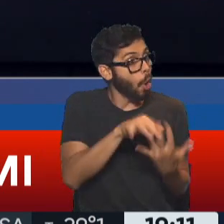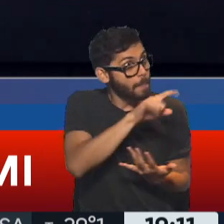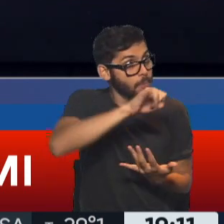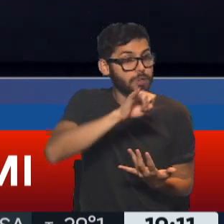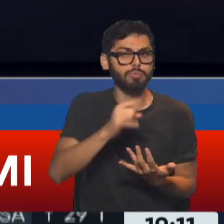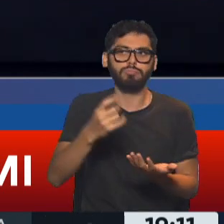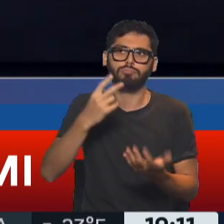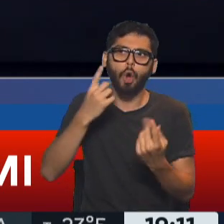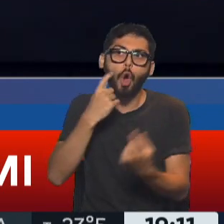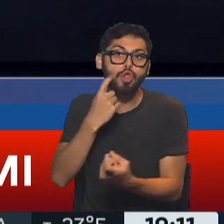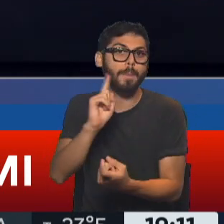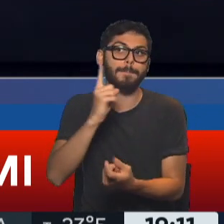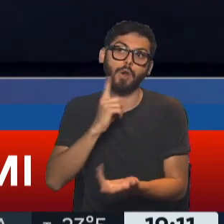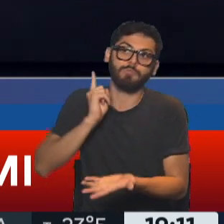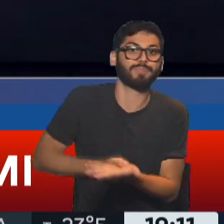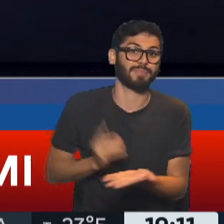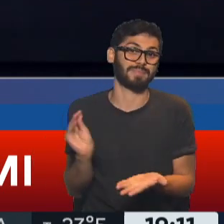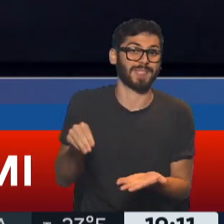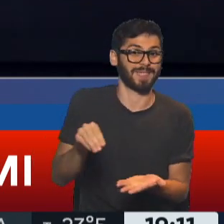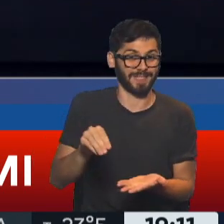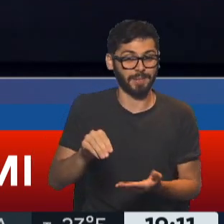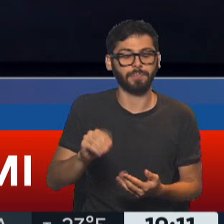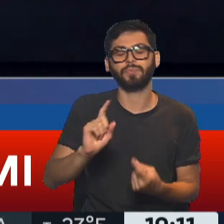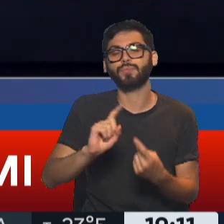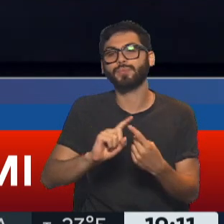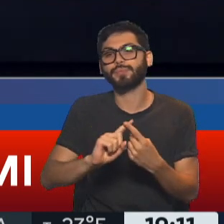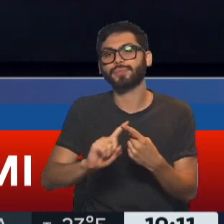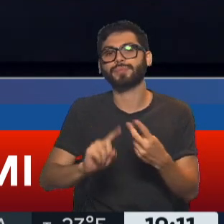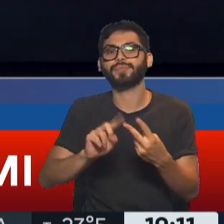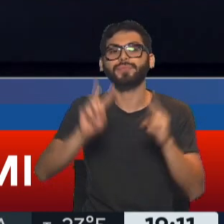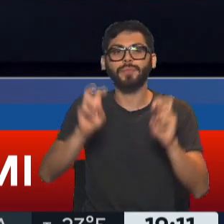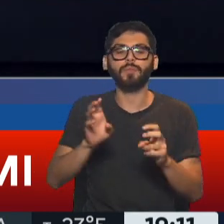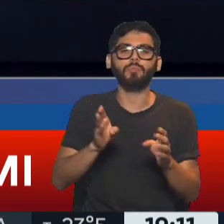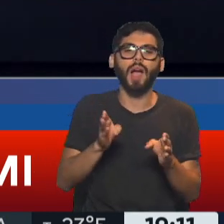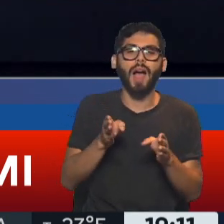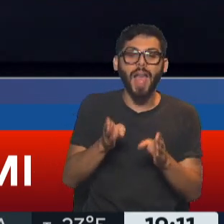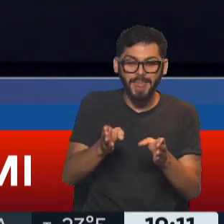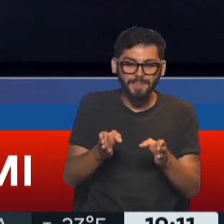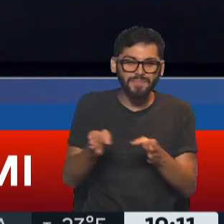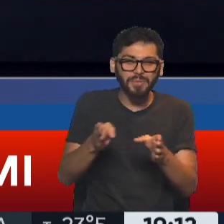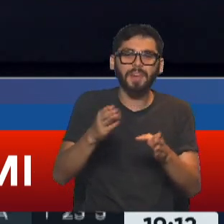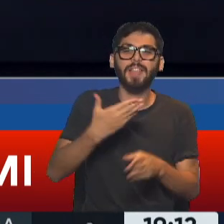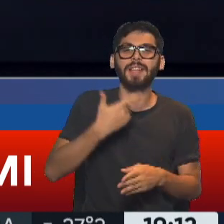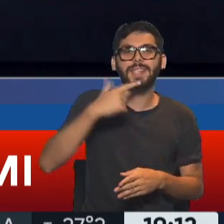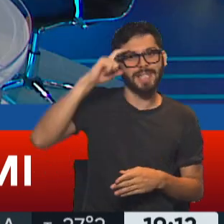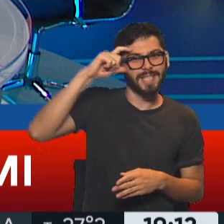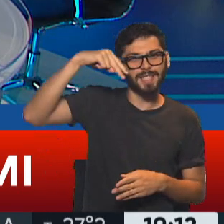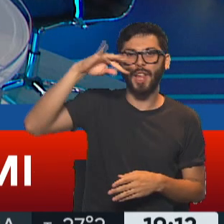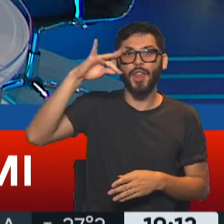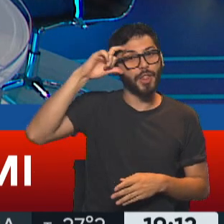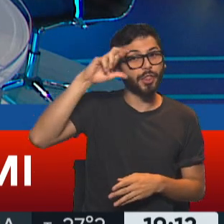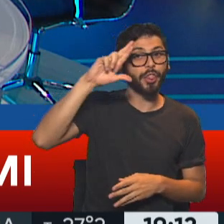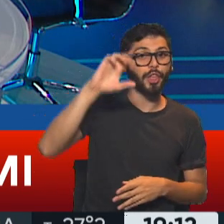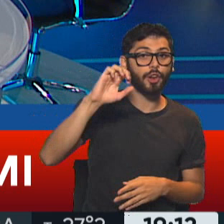con el Fondo Monetario Internacional. Después está el tema del sendero fiscal. Digamos, ahí están los números de